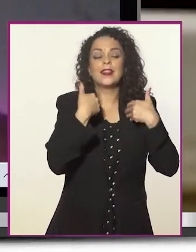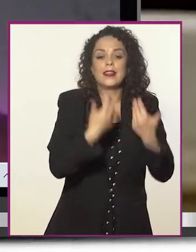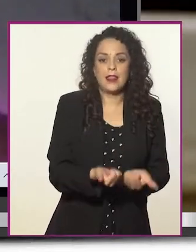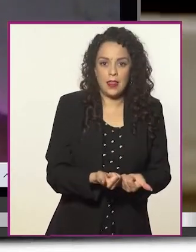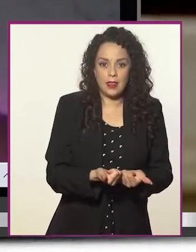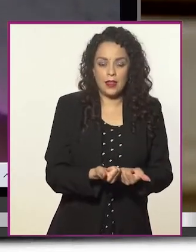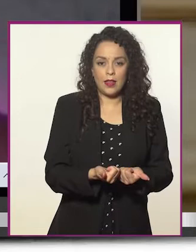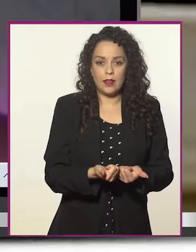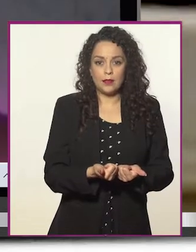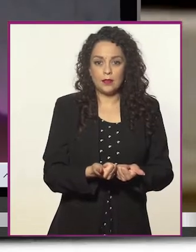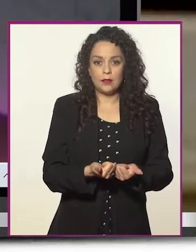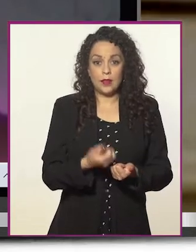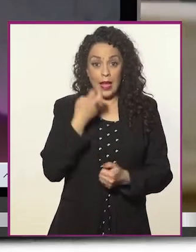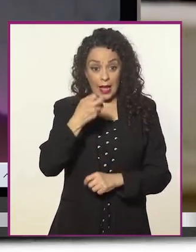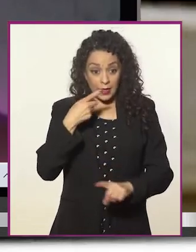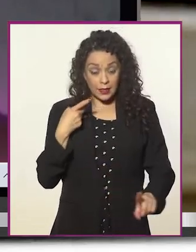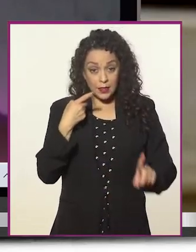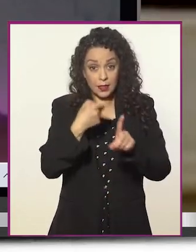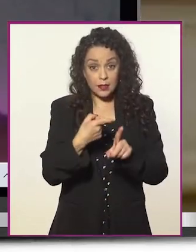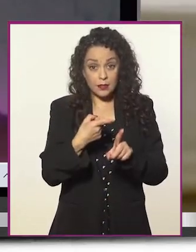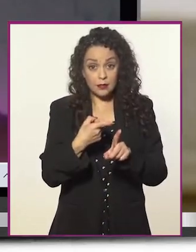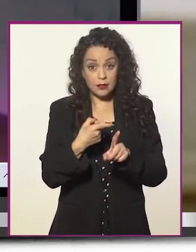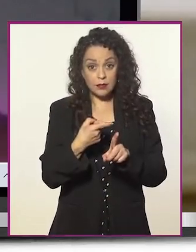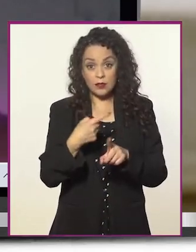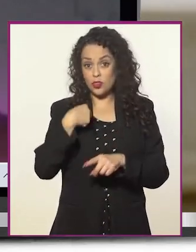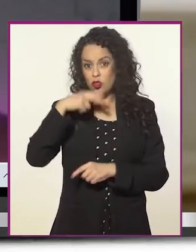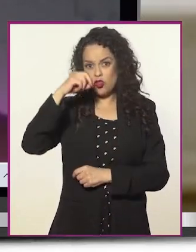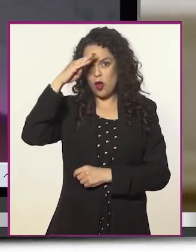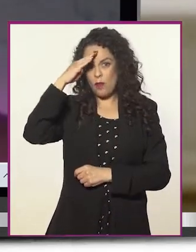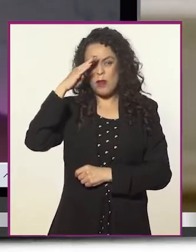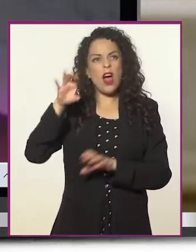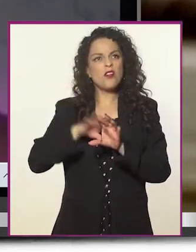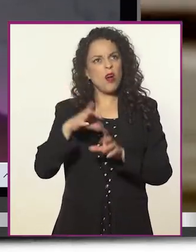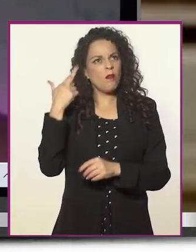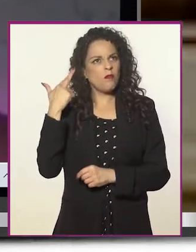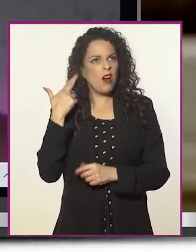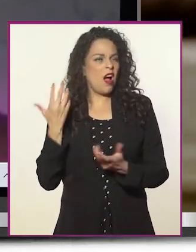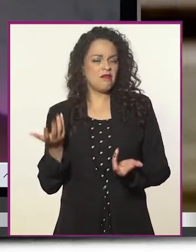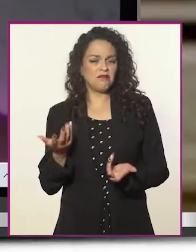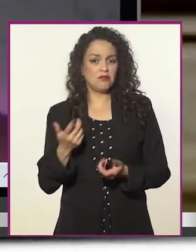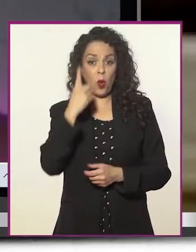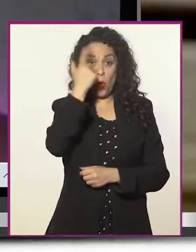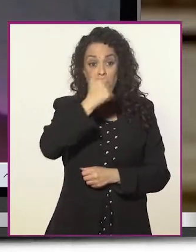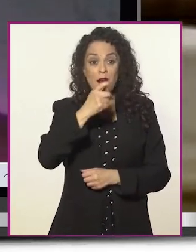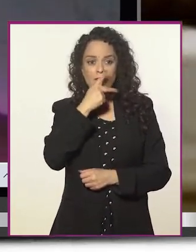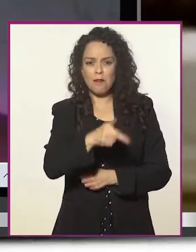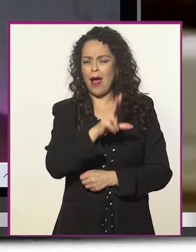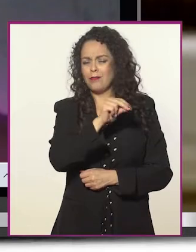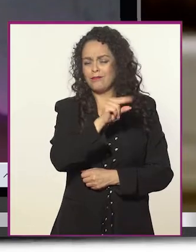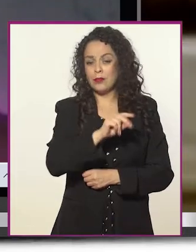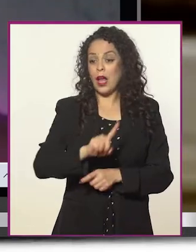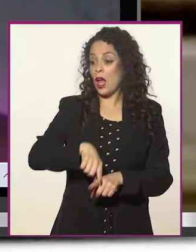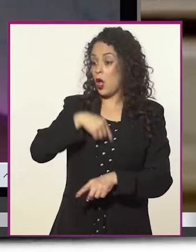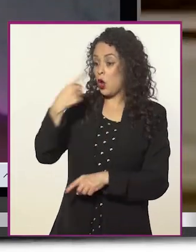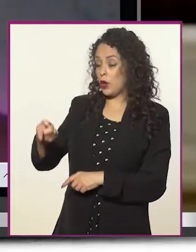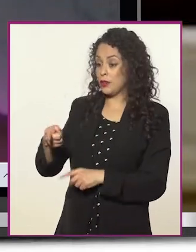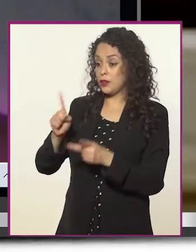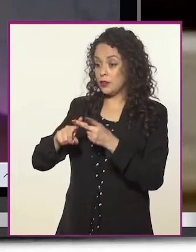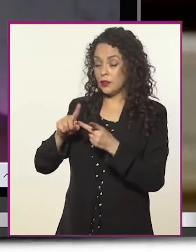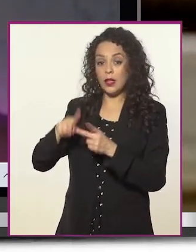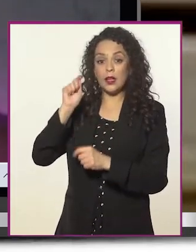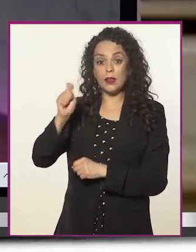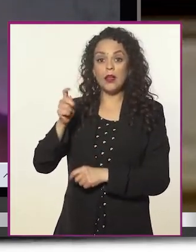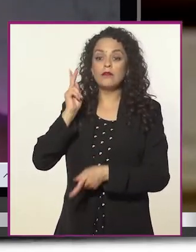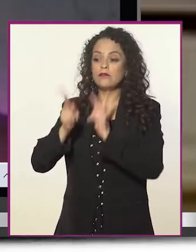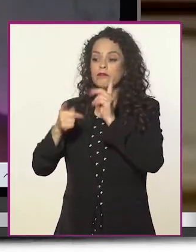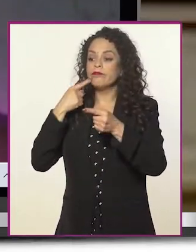escena. Entonces ahí no pienso en cómo suena cada palabra. Por el otro lado están los